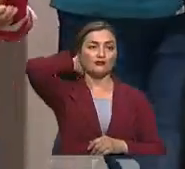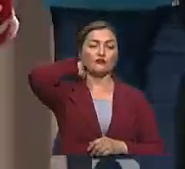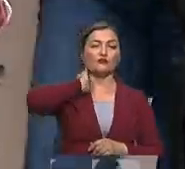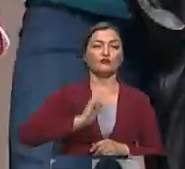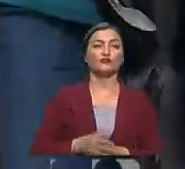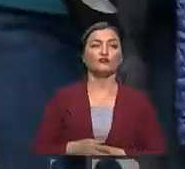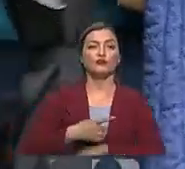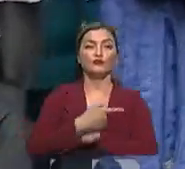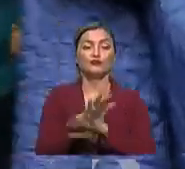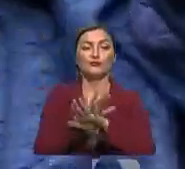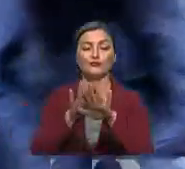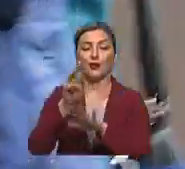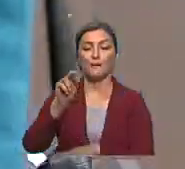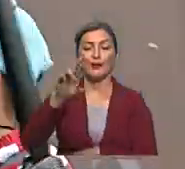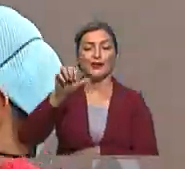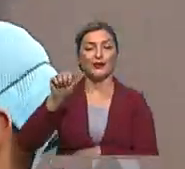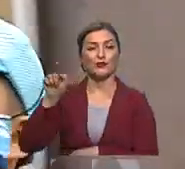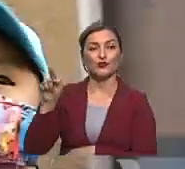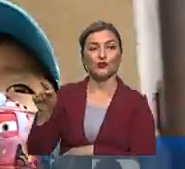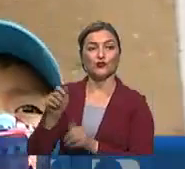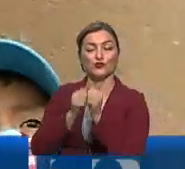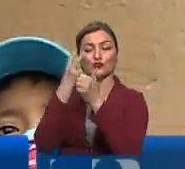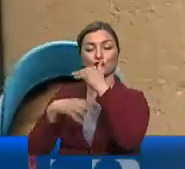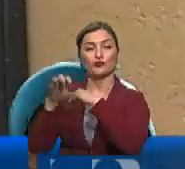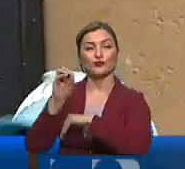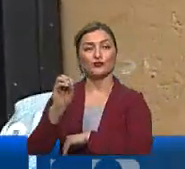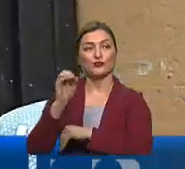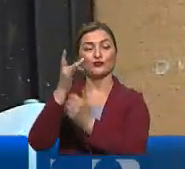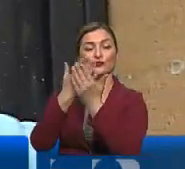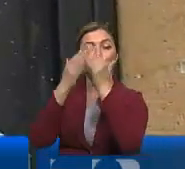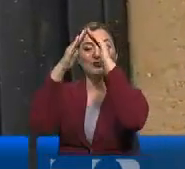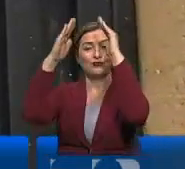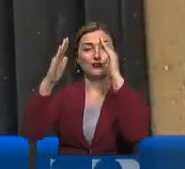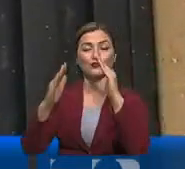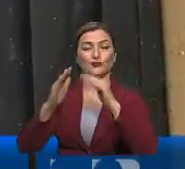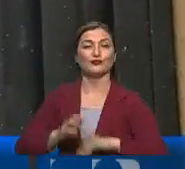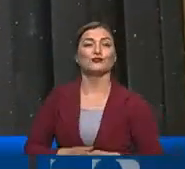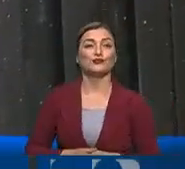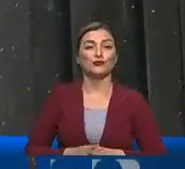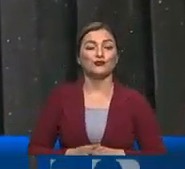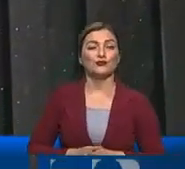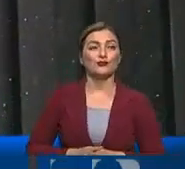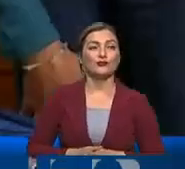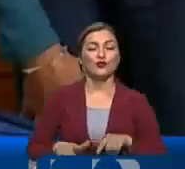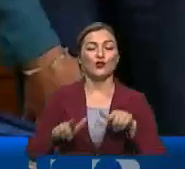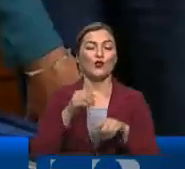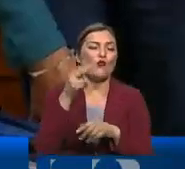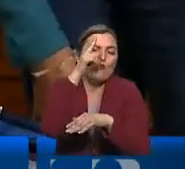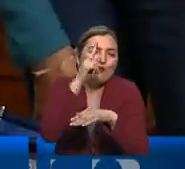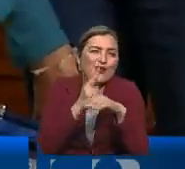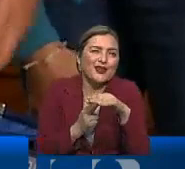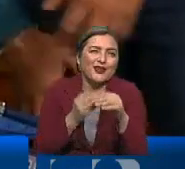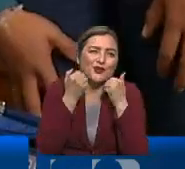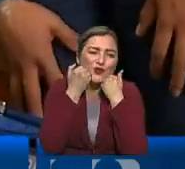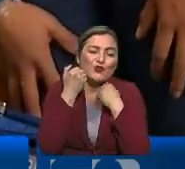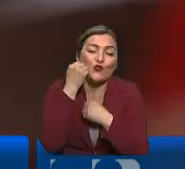Otro día termina para María Chachalo y junto a su hijo Samir regresan a casa. Este humilde pero cálido espacio reemplazó por